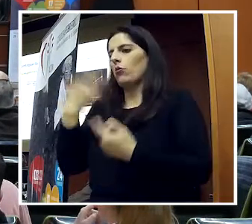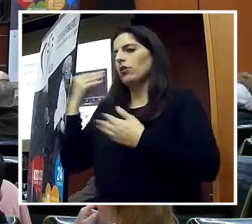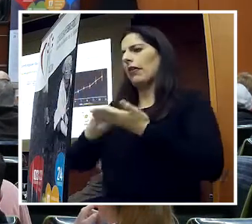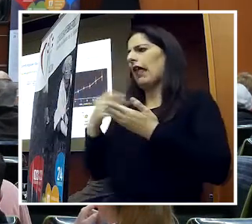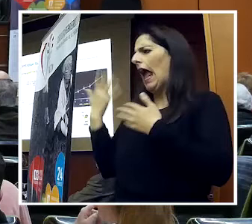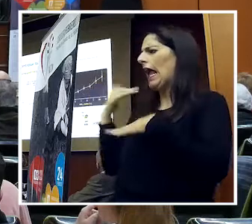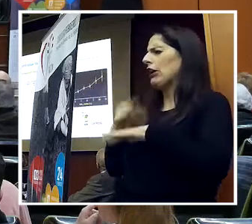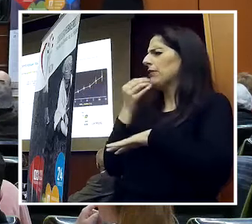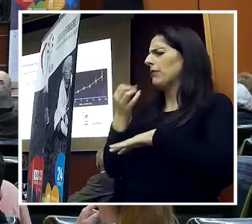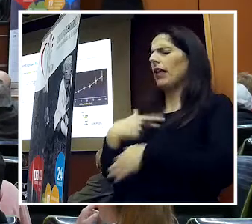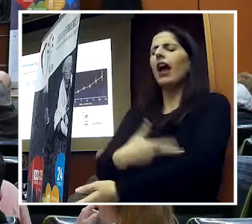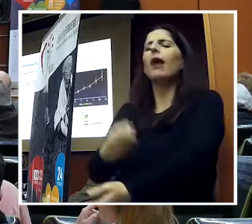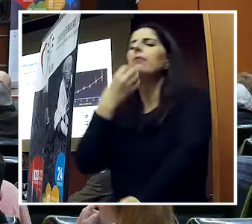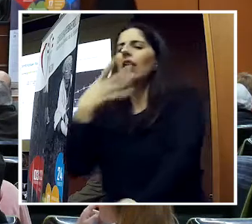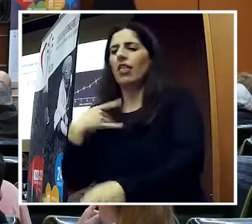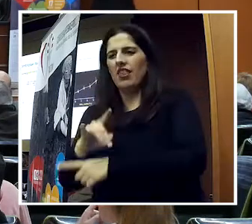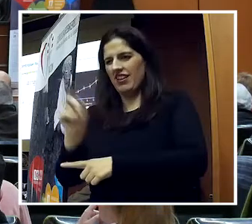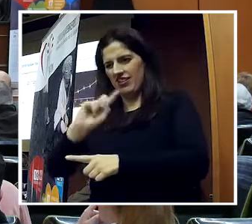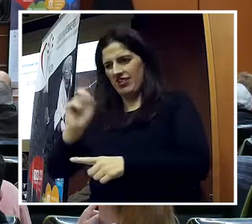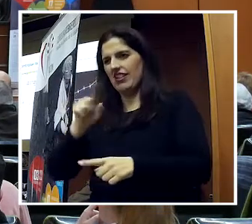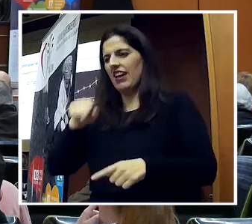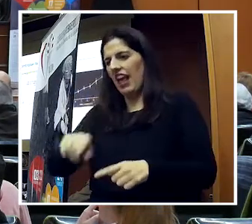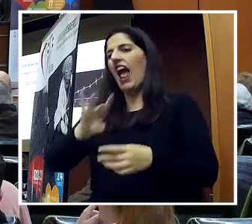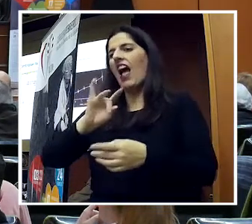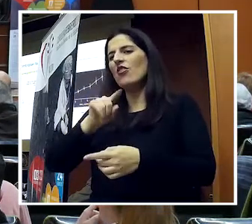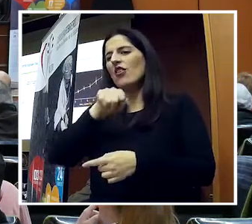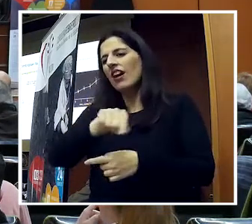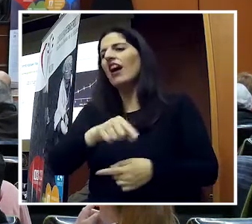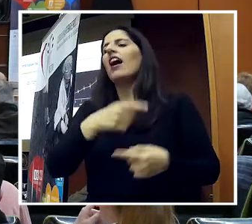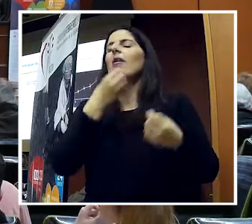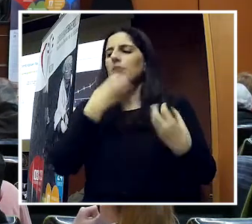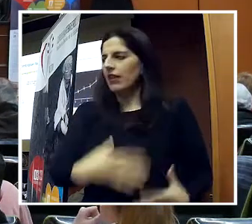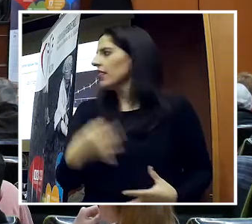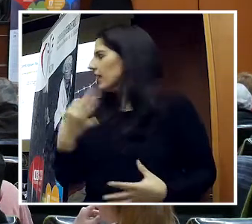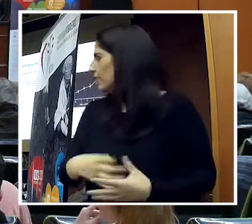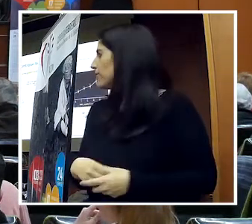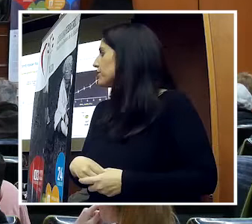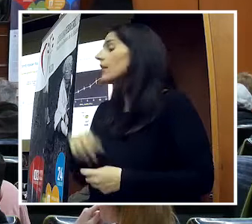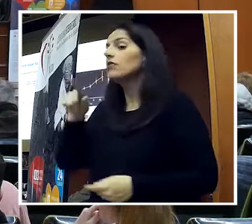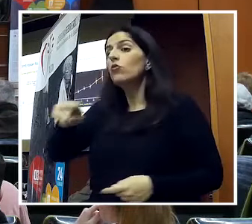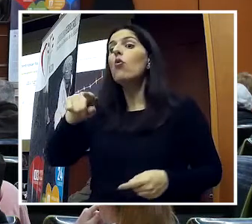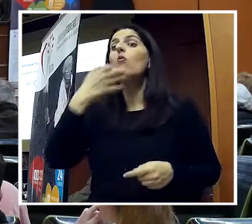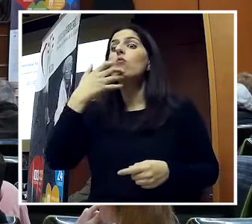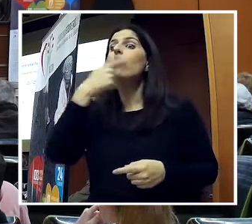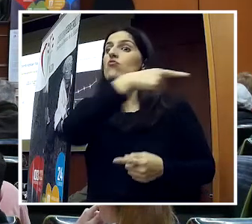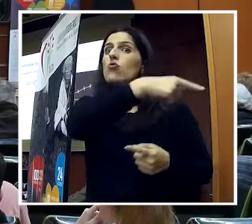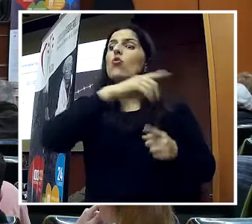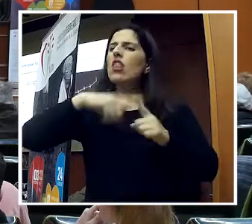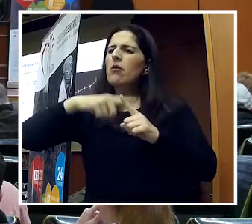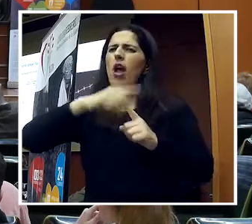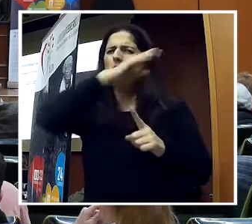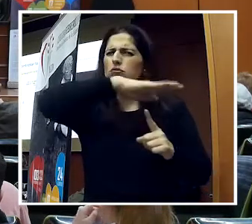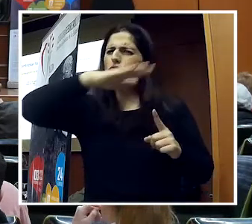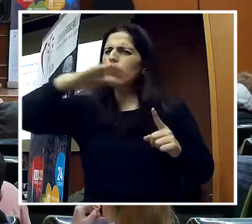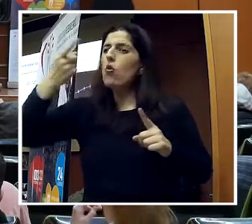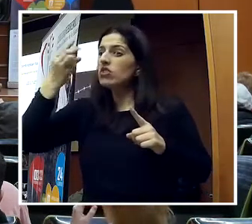en diabetes tipo 1 como en diabetes tipo 2, a mayor número de hemoglobina glicosilada, es decir, a mayor glucemia, a